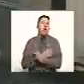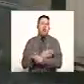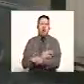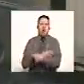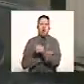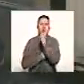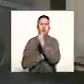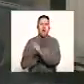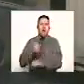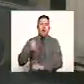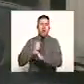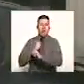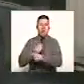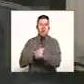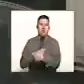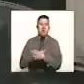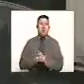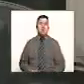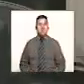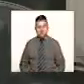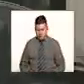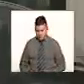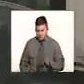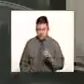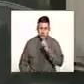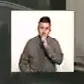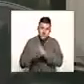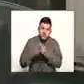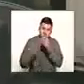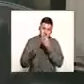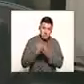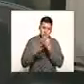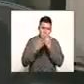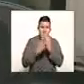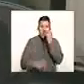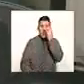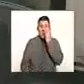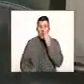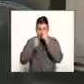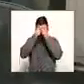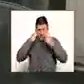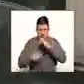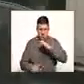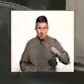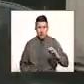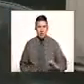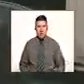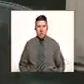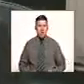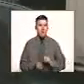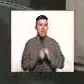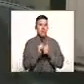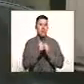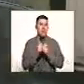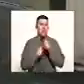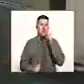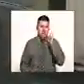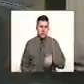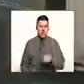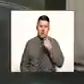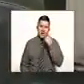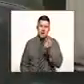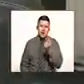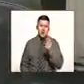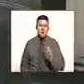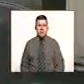político. El segundo, penalizar la evasión. Es que robarle al Estado no puede seguir siendo un deporte. Algún día tiene que ser un